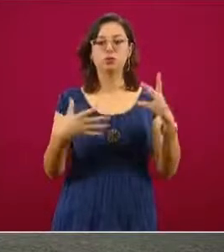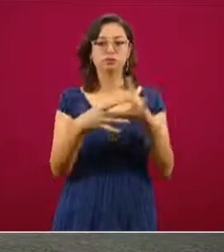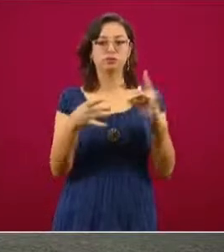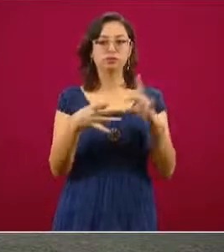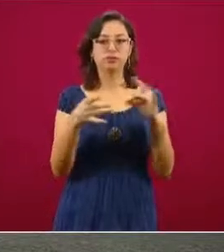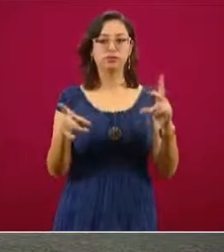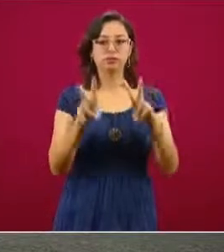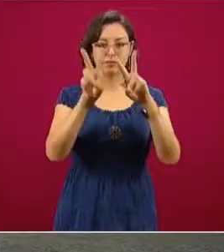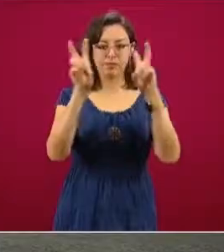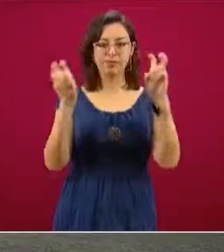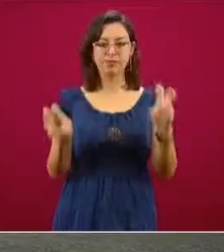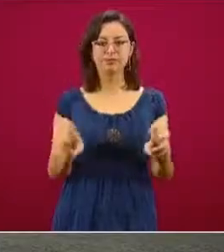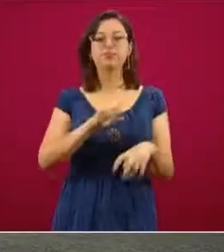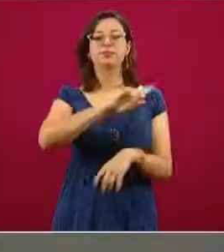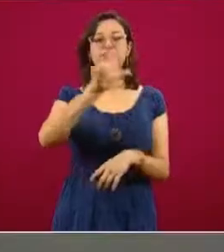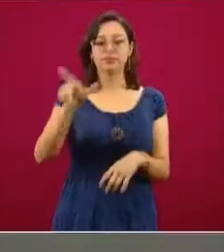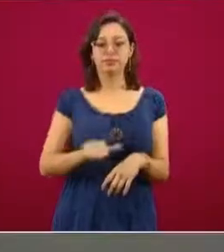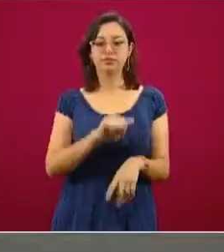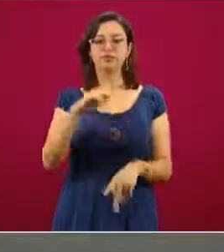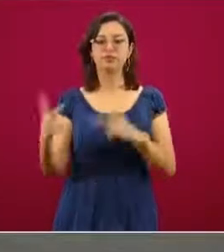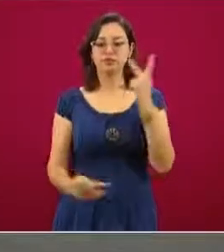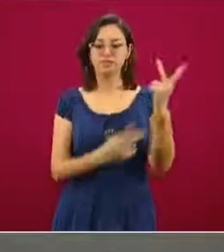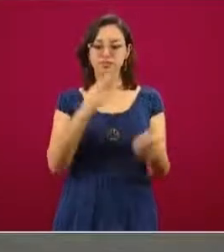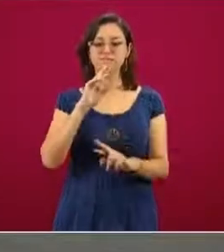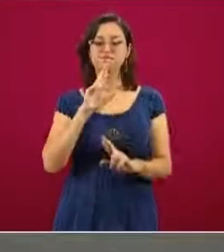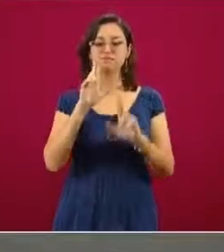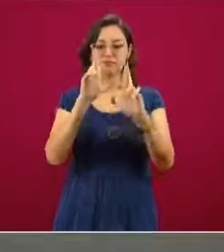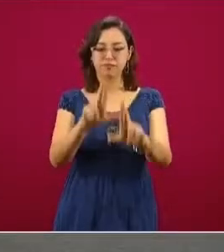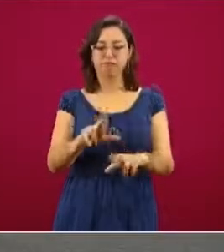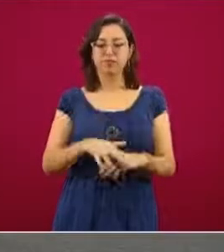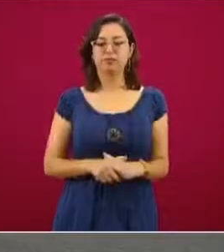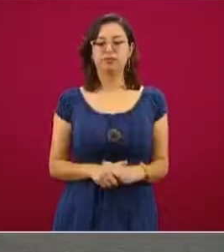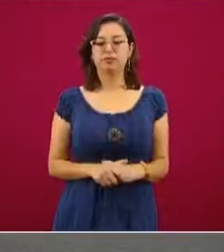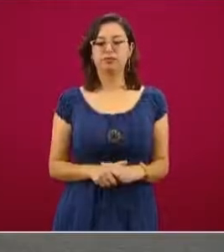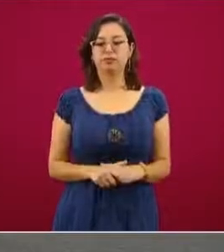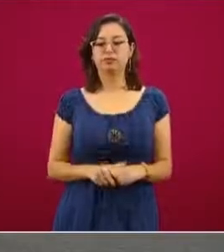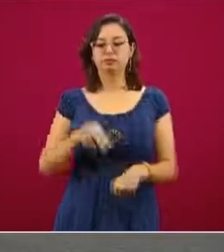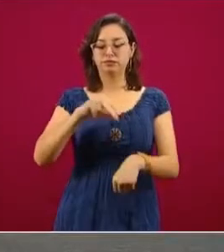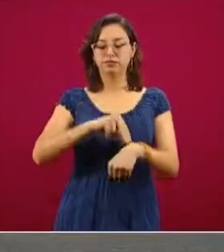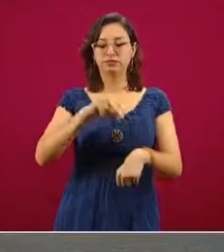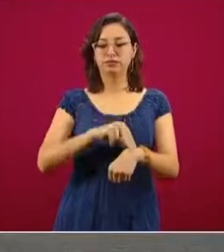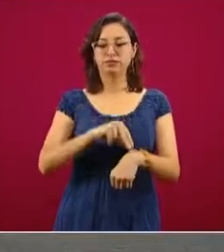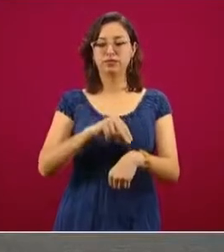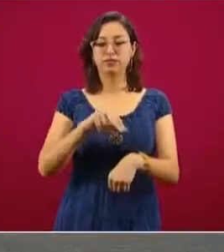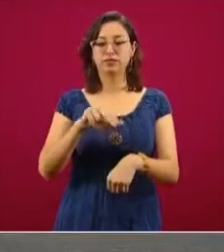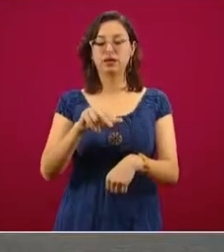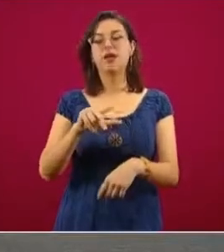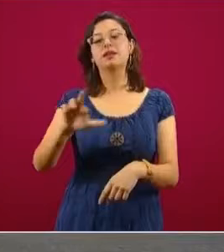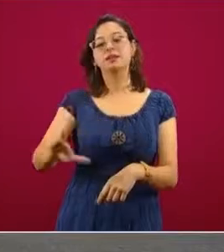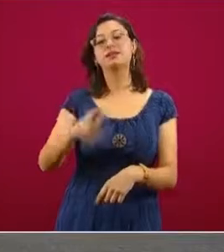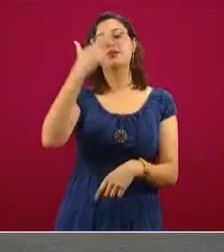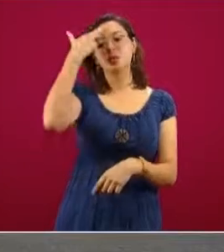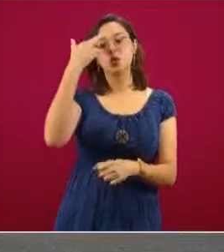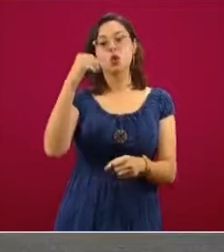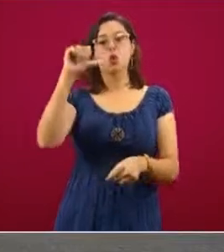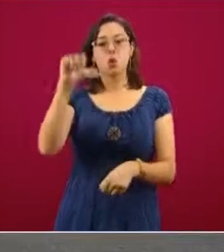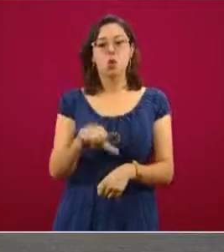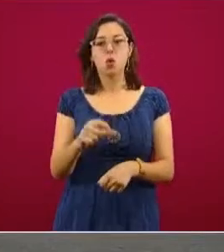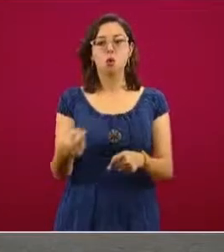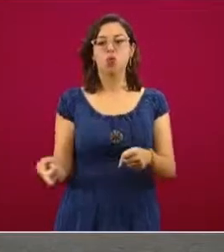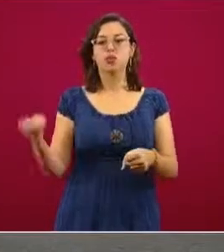tema, y luego ya pasamos a preguntas y respuestas. Le pido al doctor Alomía, bueno, les recuerdo que estamos en el